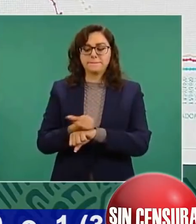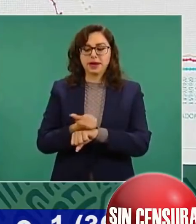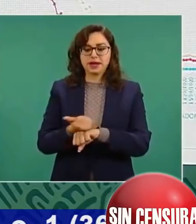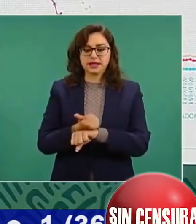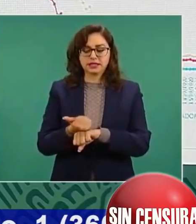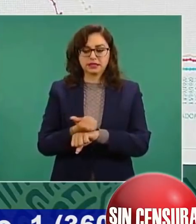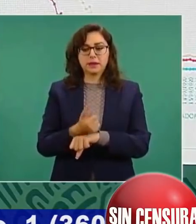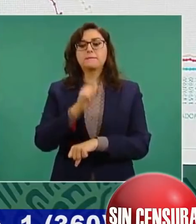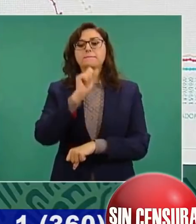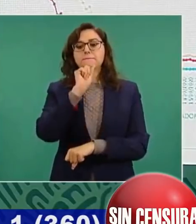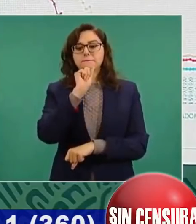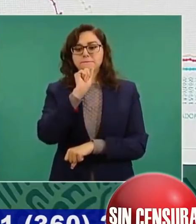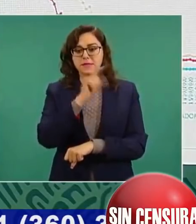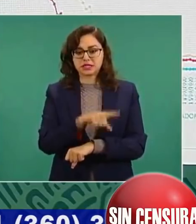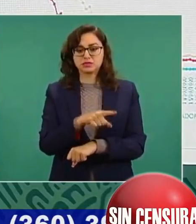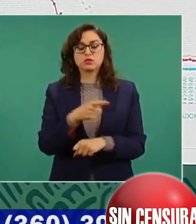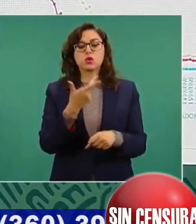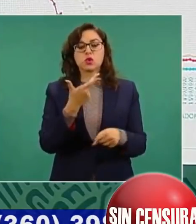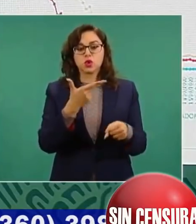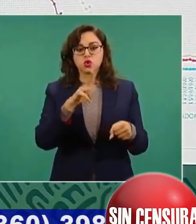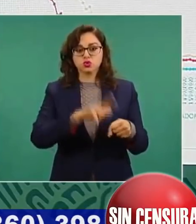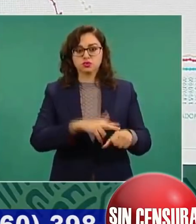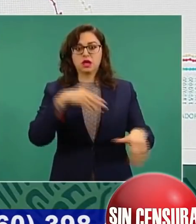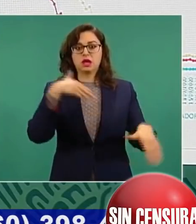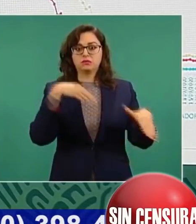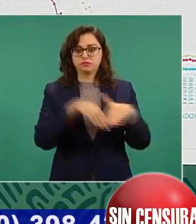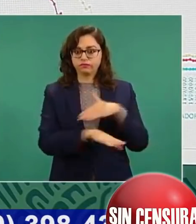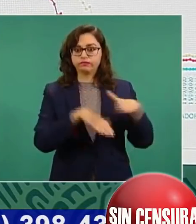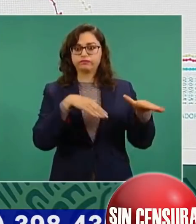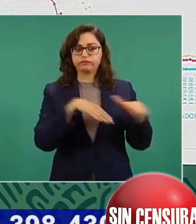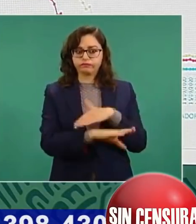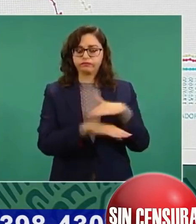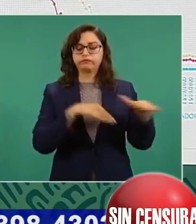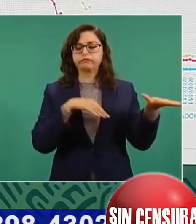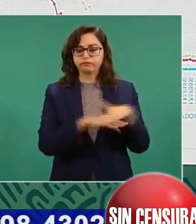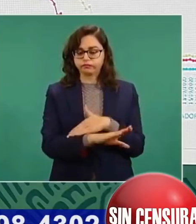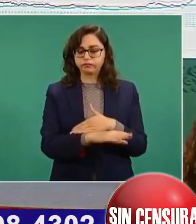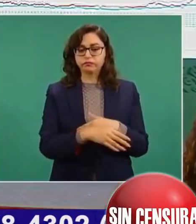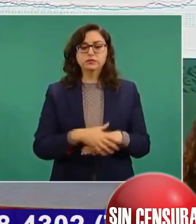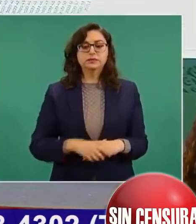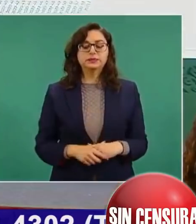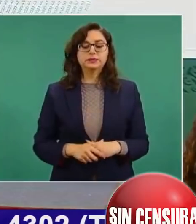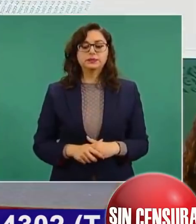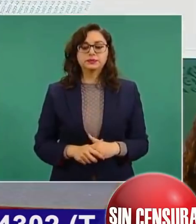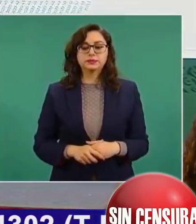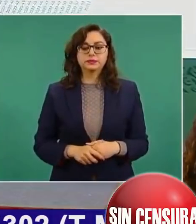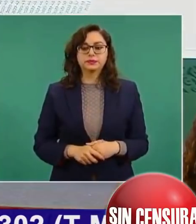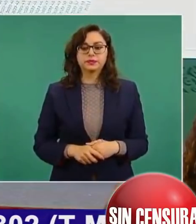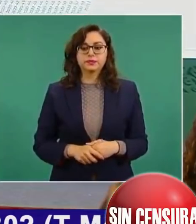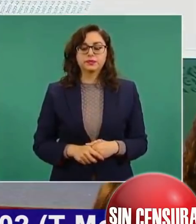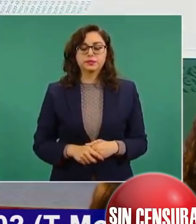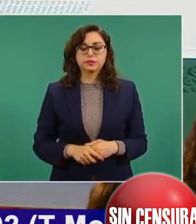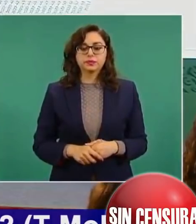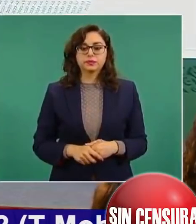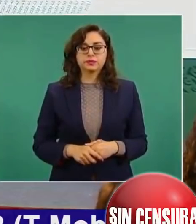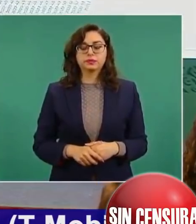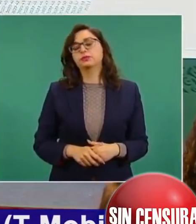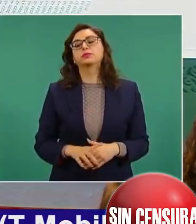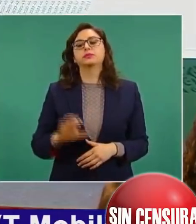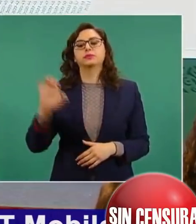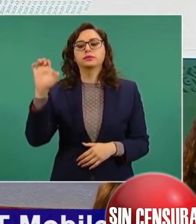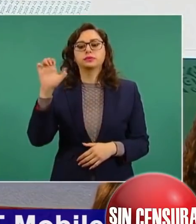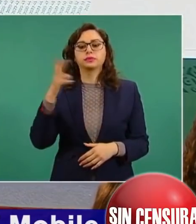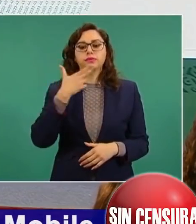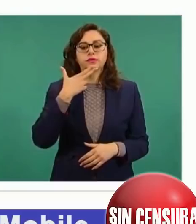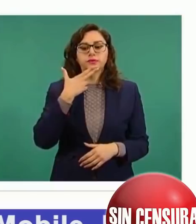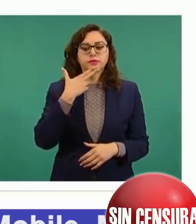verde, también porque tiene ahorita un ascenso en la hospitalización, la siguiente. Y en